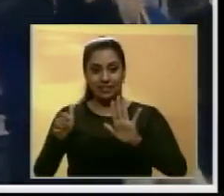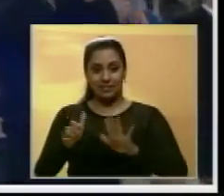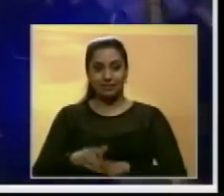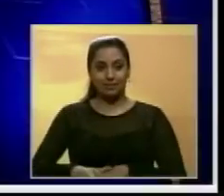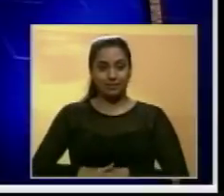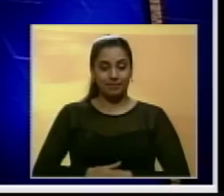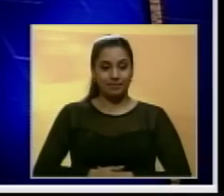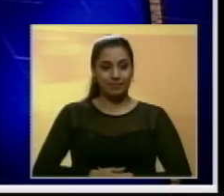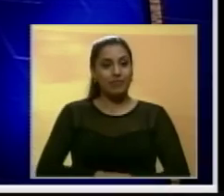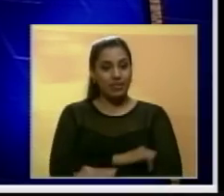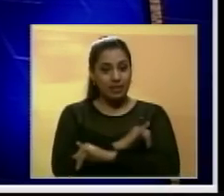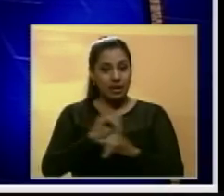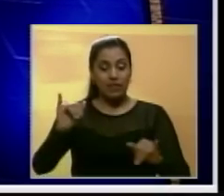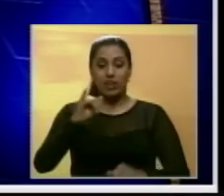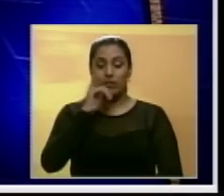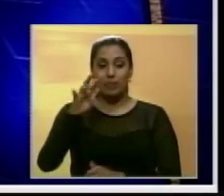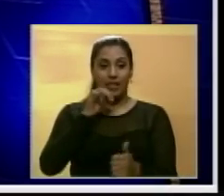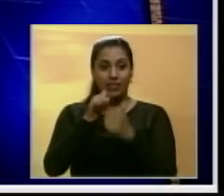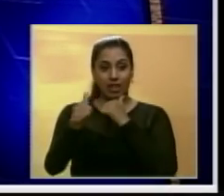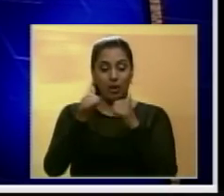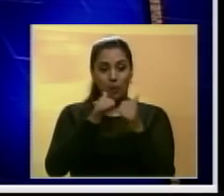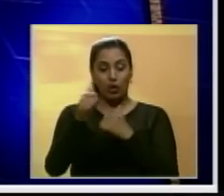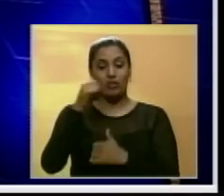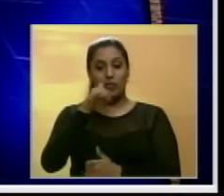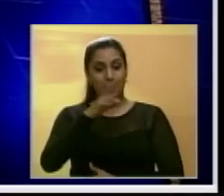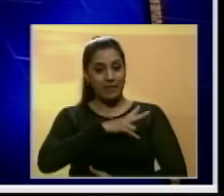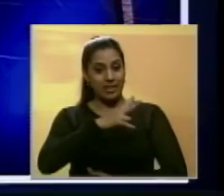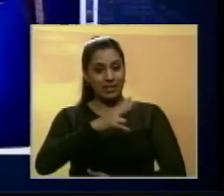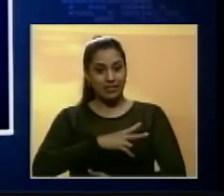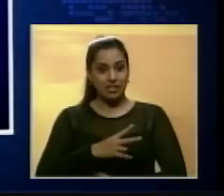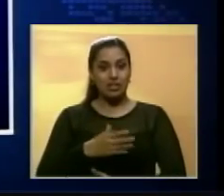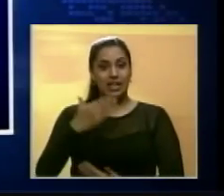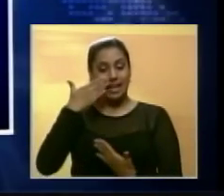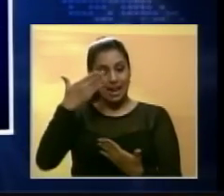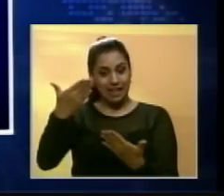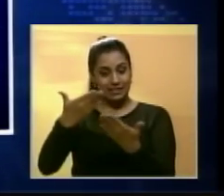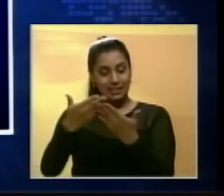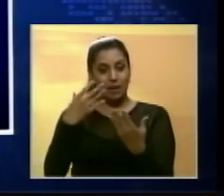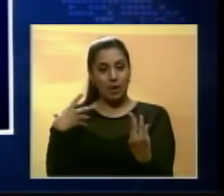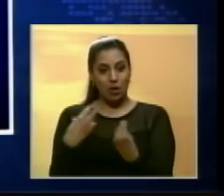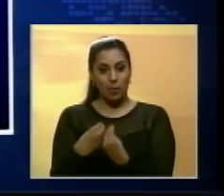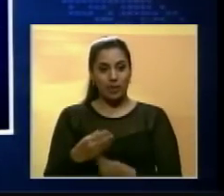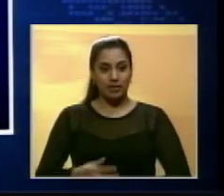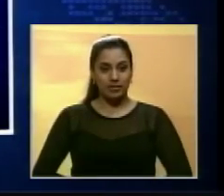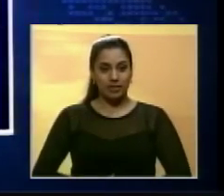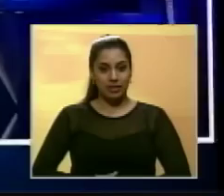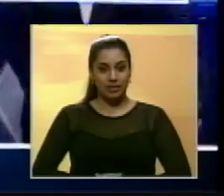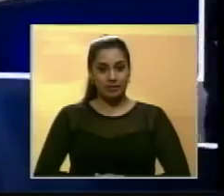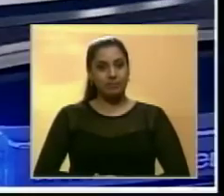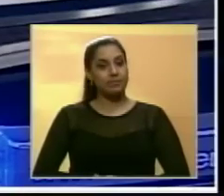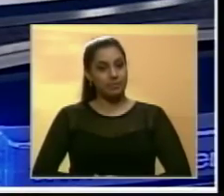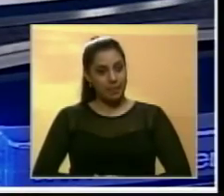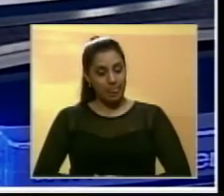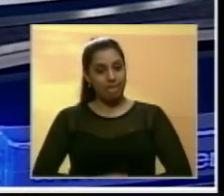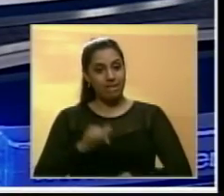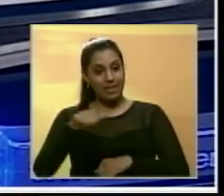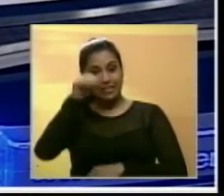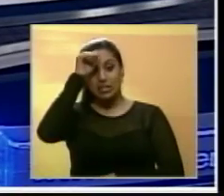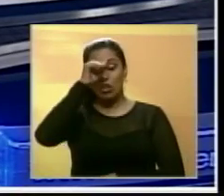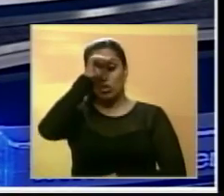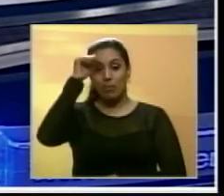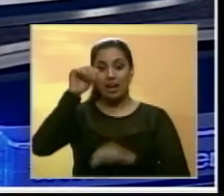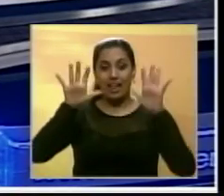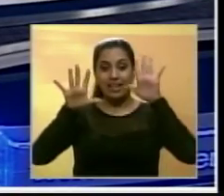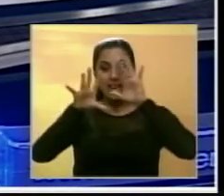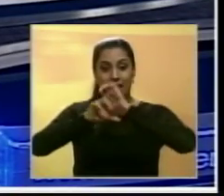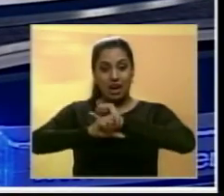1995-1996. Bien amigos, hasta aquí la información deportiva en Noticiero Venevisión. Gracias por su compañía. Bueno, y este domingo a las